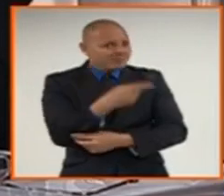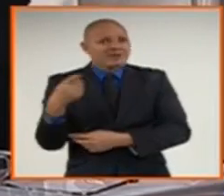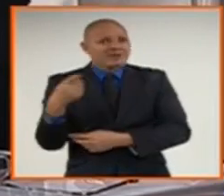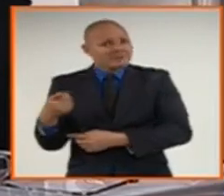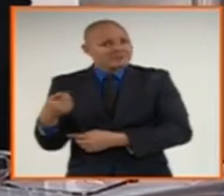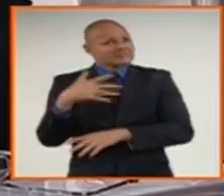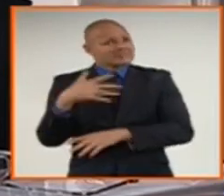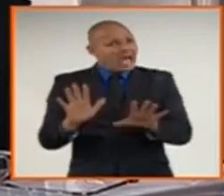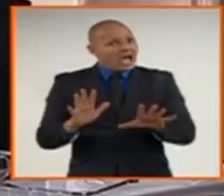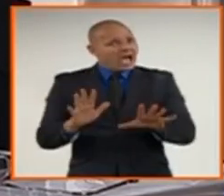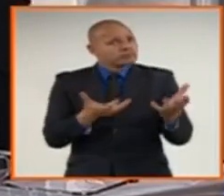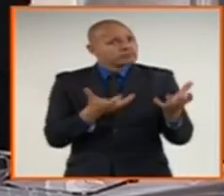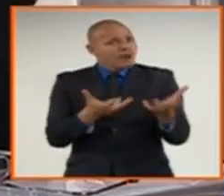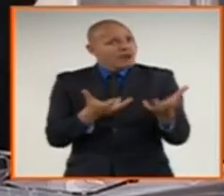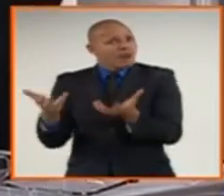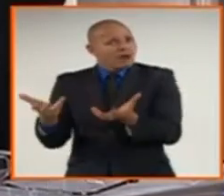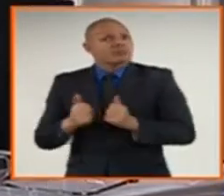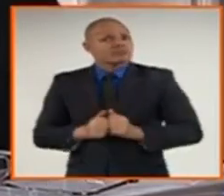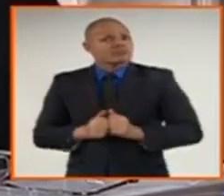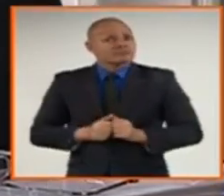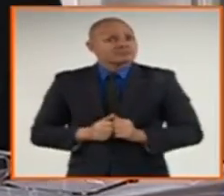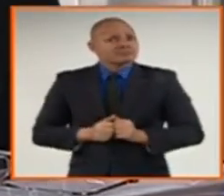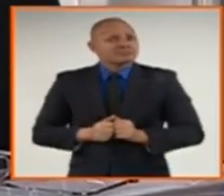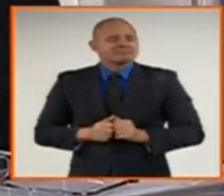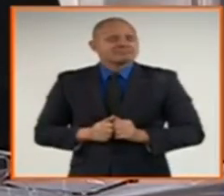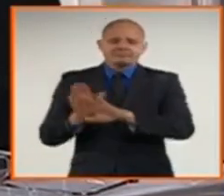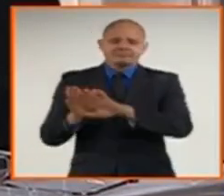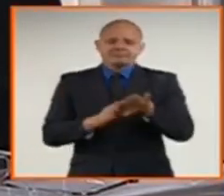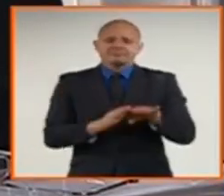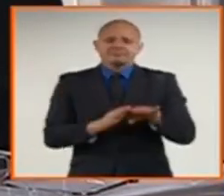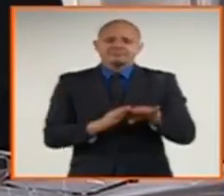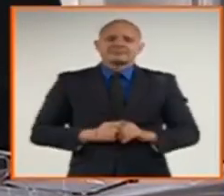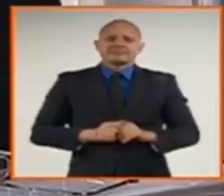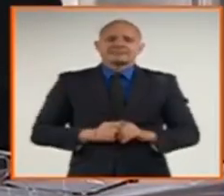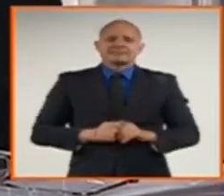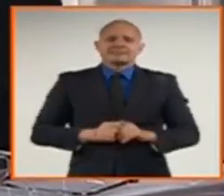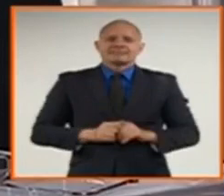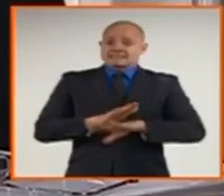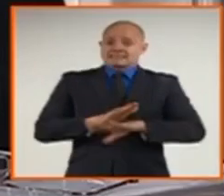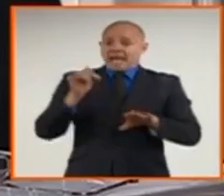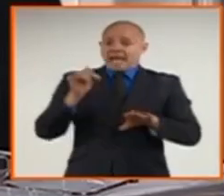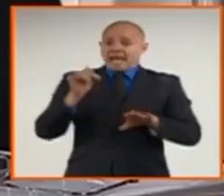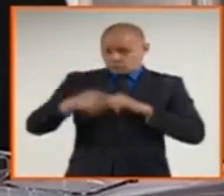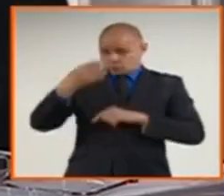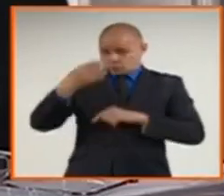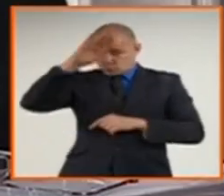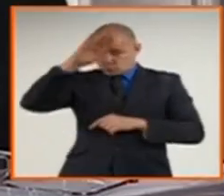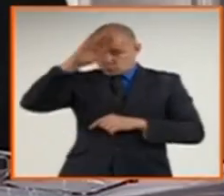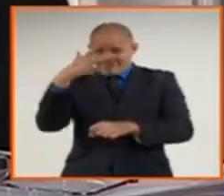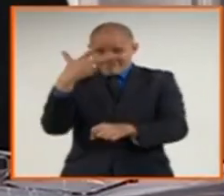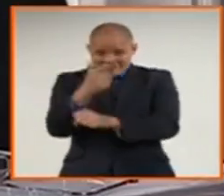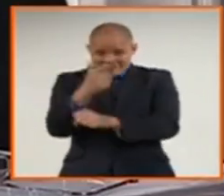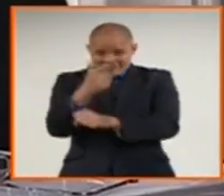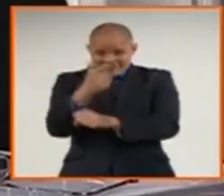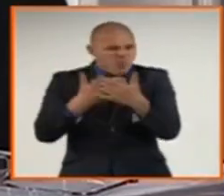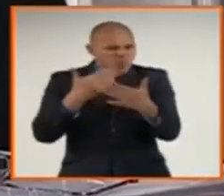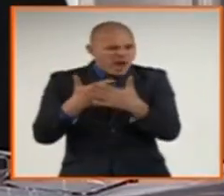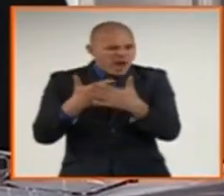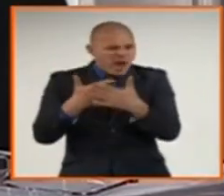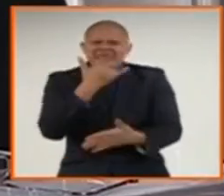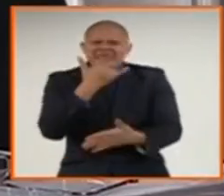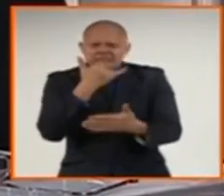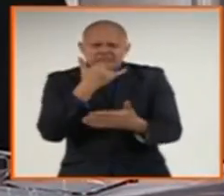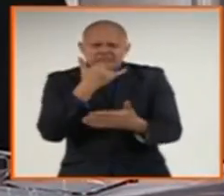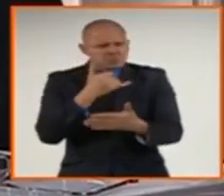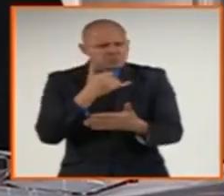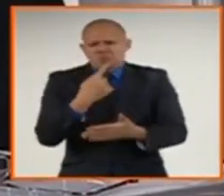como mismo decía el doctor Vicente, las vacunas estas han demostrado una seguridad donde fundamentalmente son